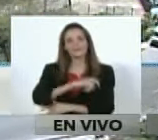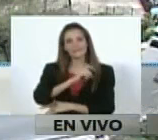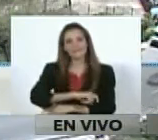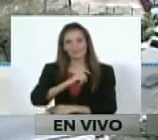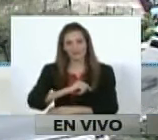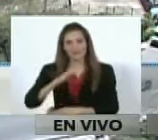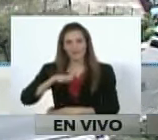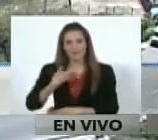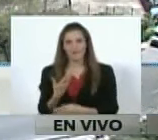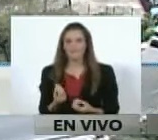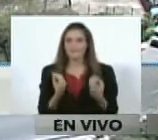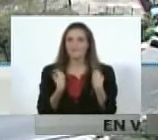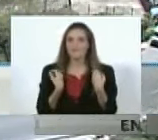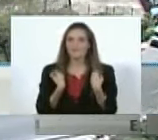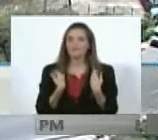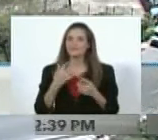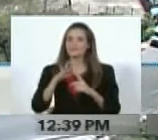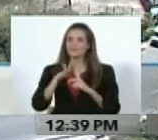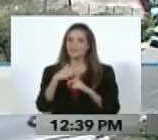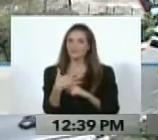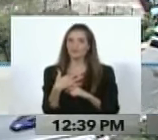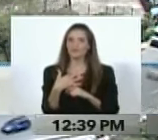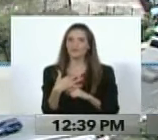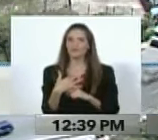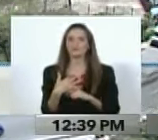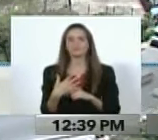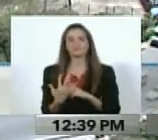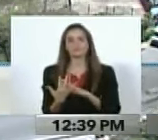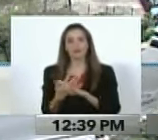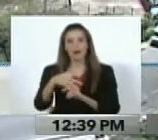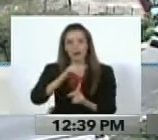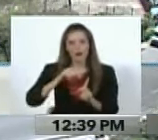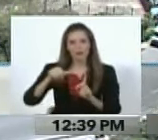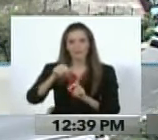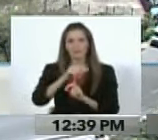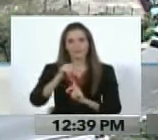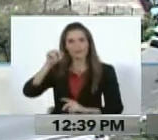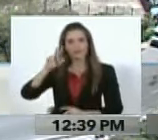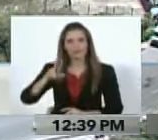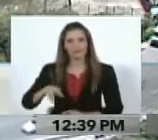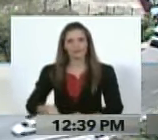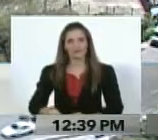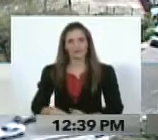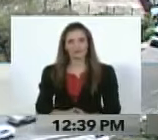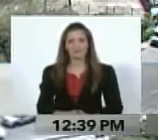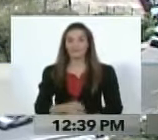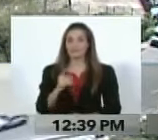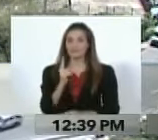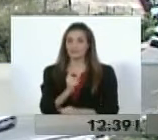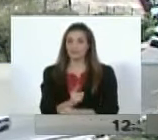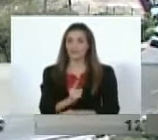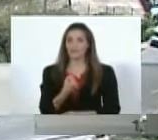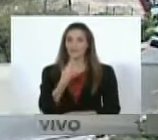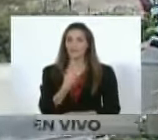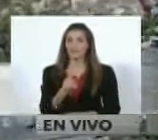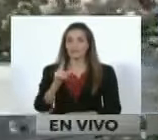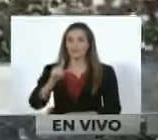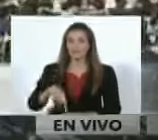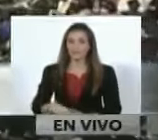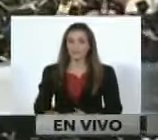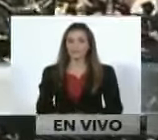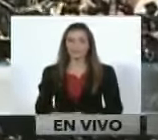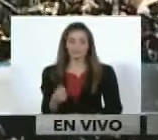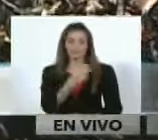para poder sobrevivir a circunstancias en el ámbito del día a día. Debemos destacar que